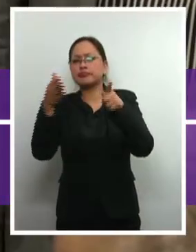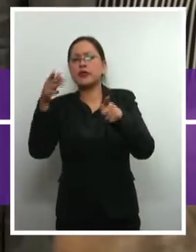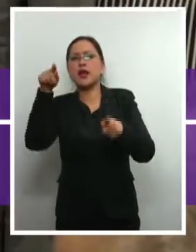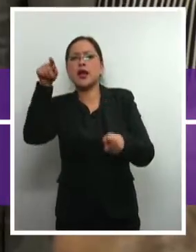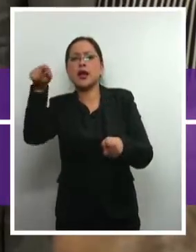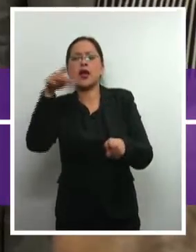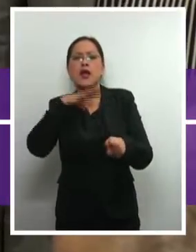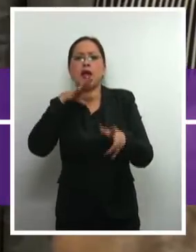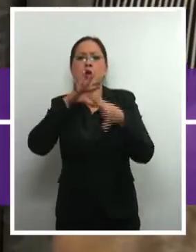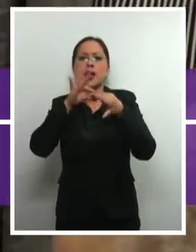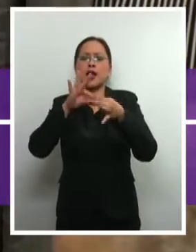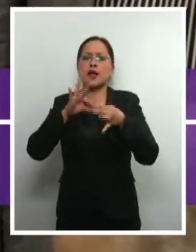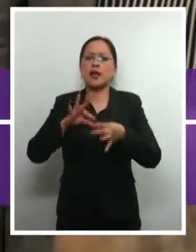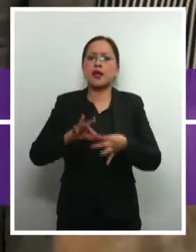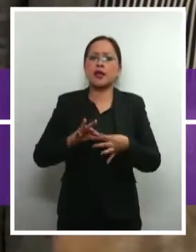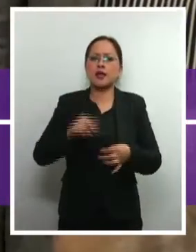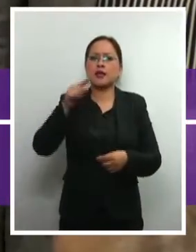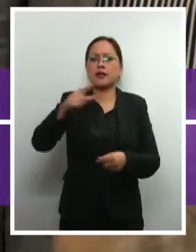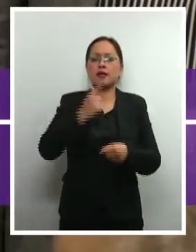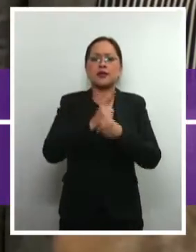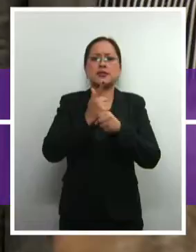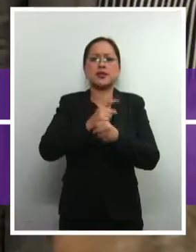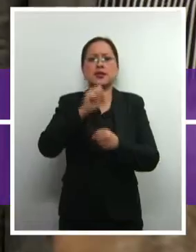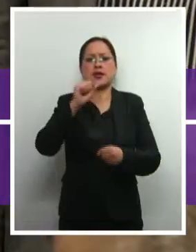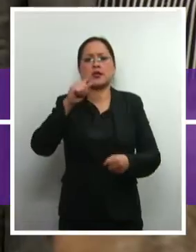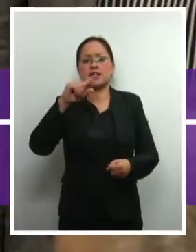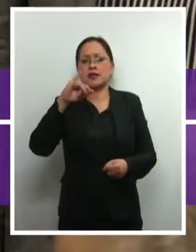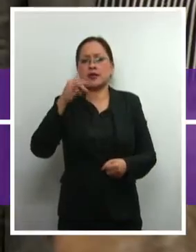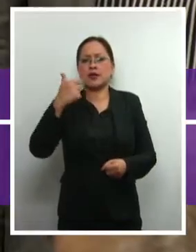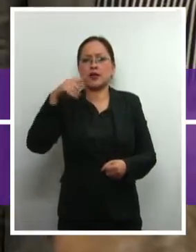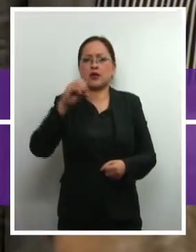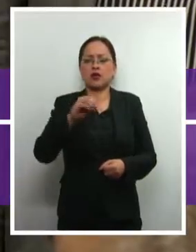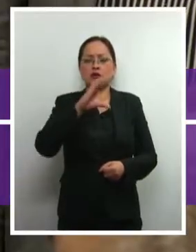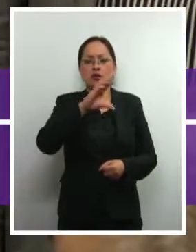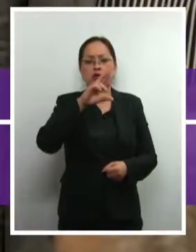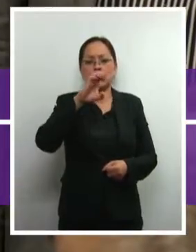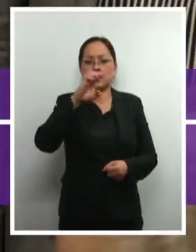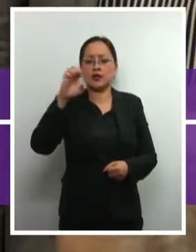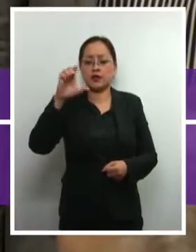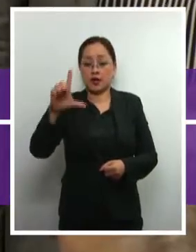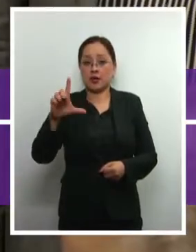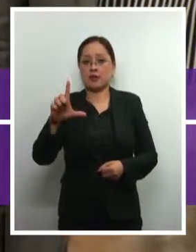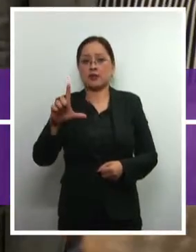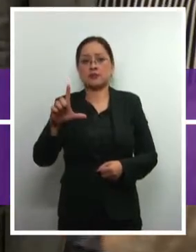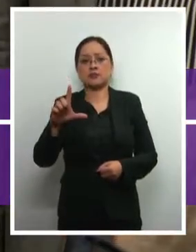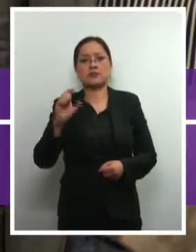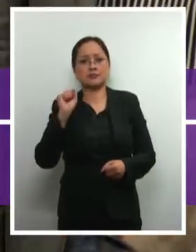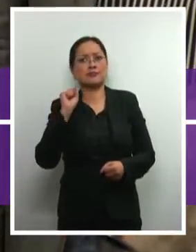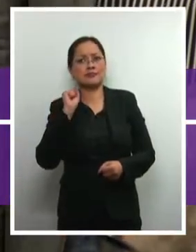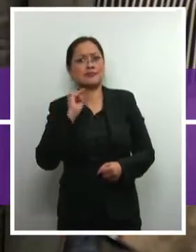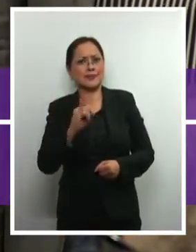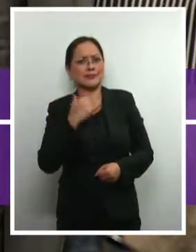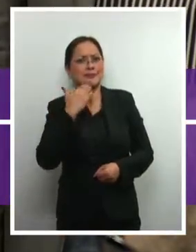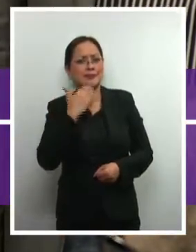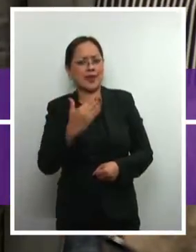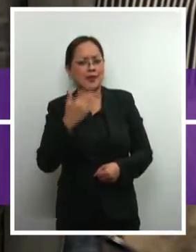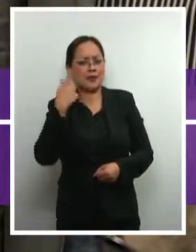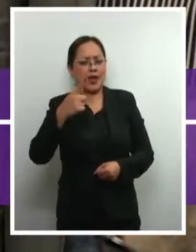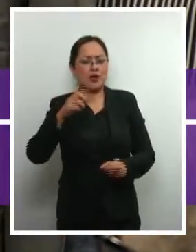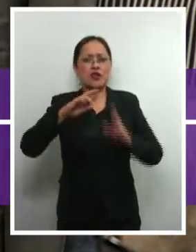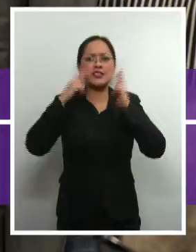exposición procedimental del licenciado Santiago Krill. Es perfecta. Para una legislación